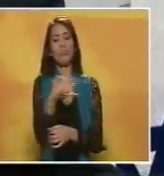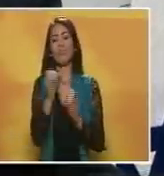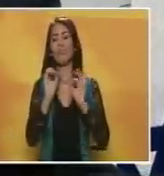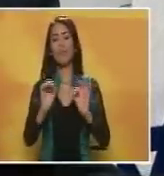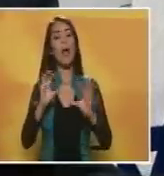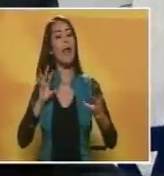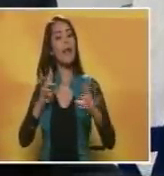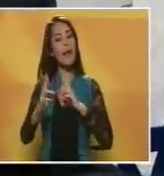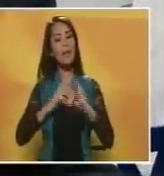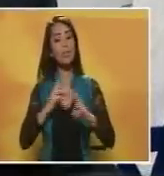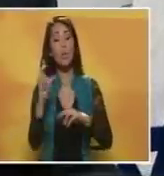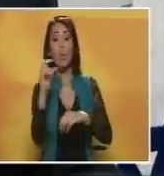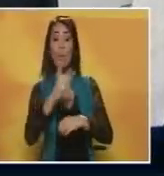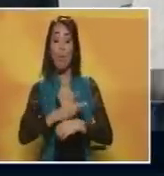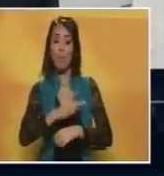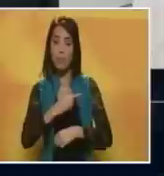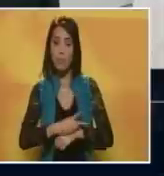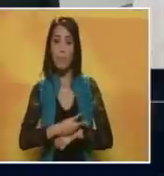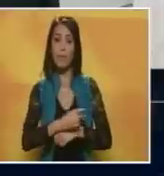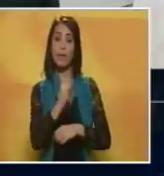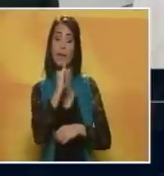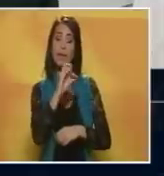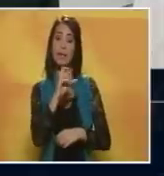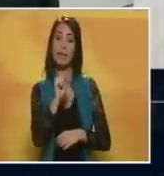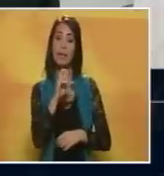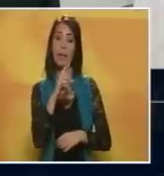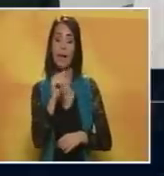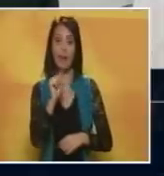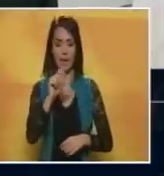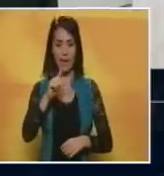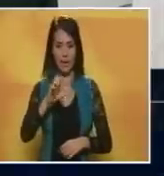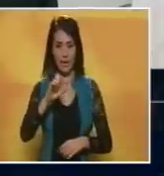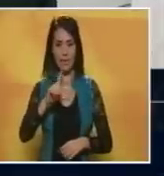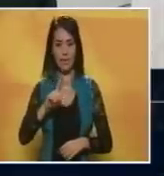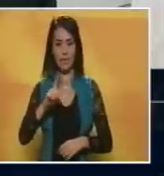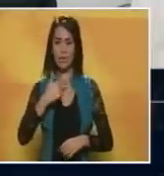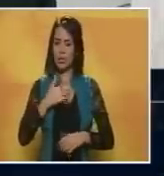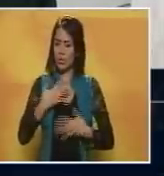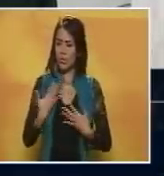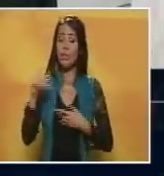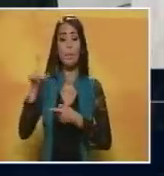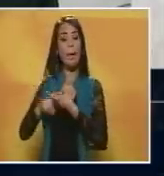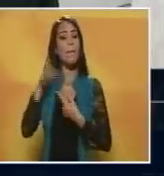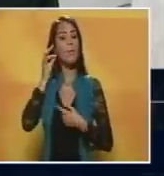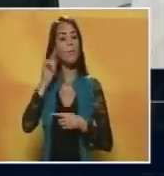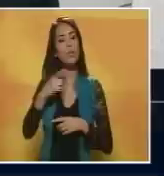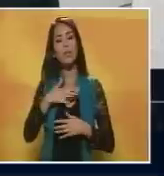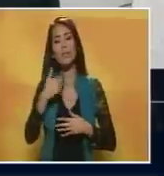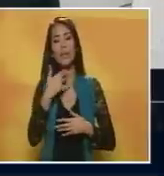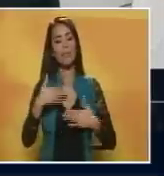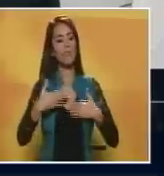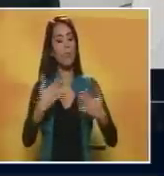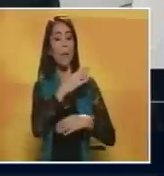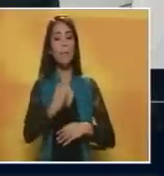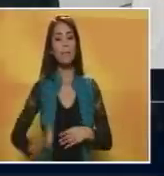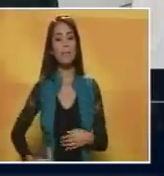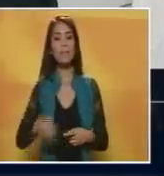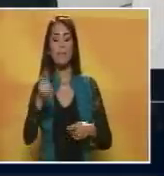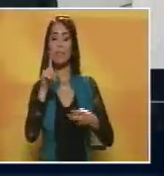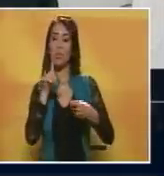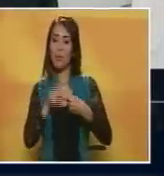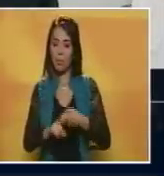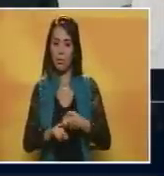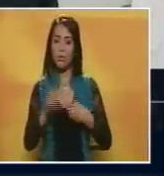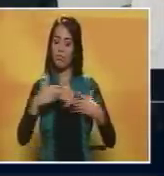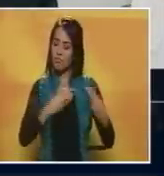es la relación entre guatemala israel quisiera de mi parte y de mi esposa ofrecerle a usted presidente jimmy morales ya su esposa